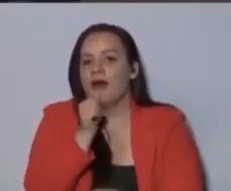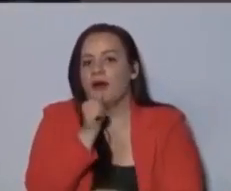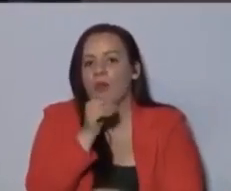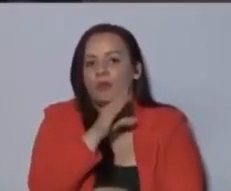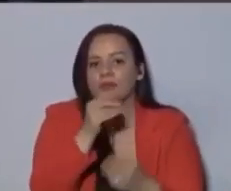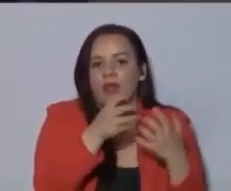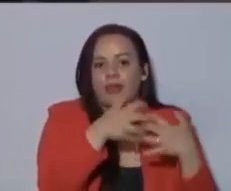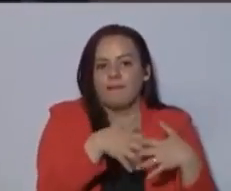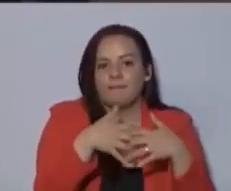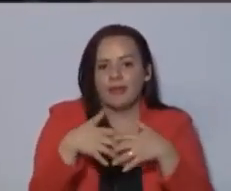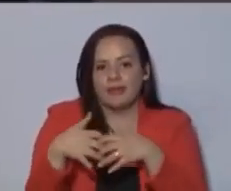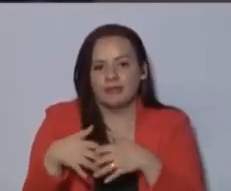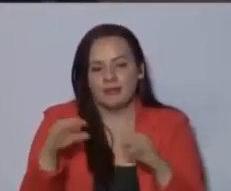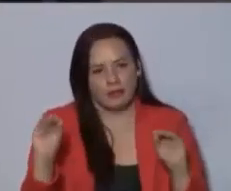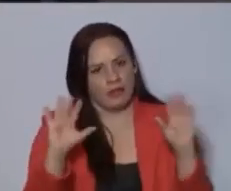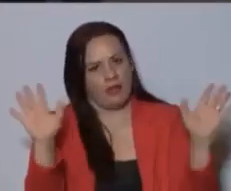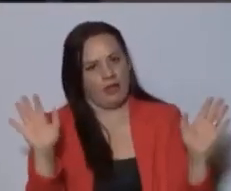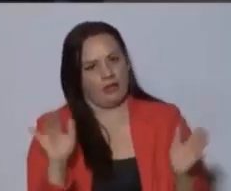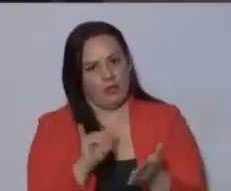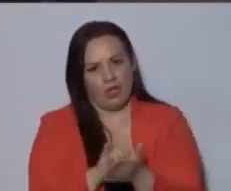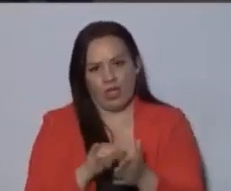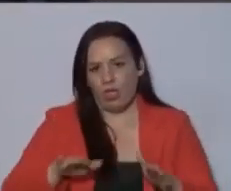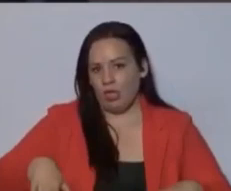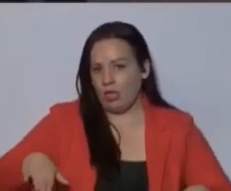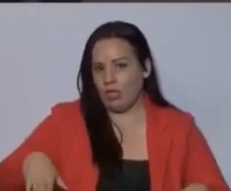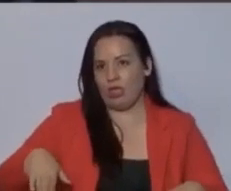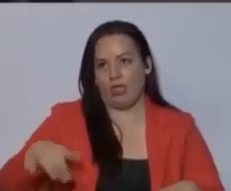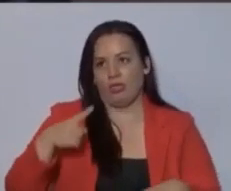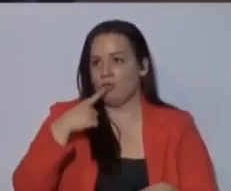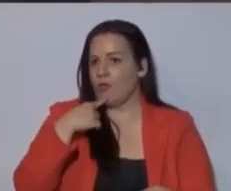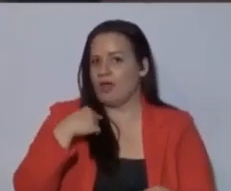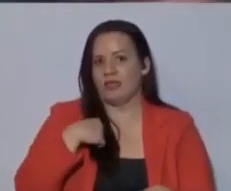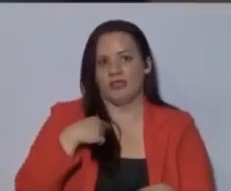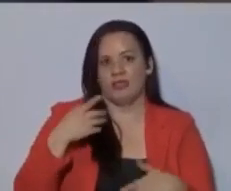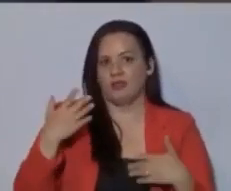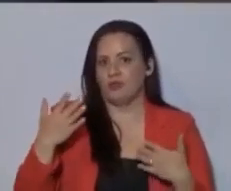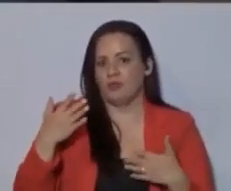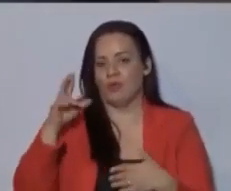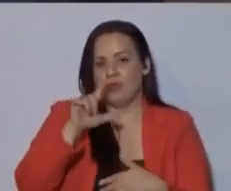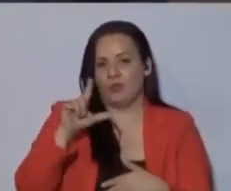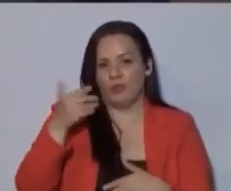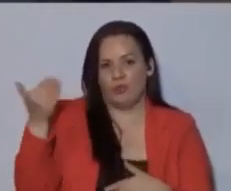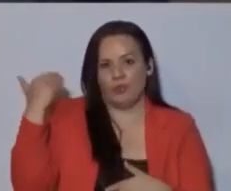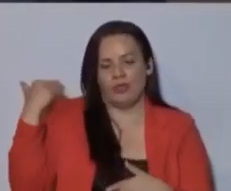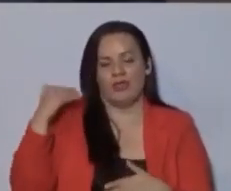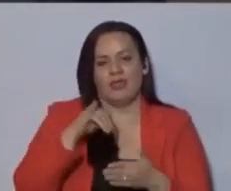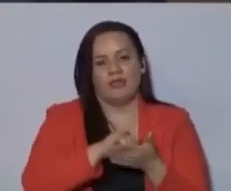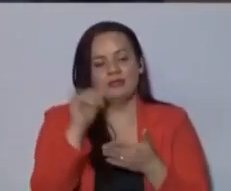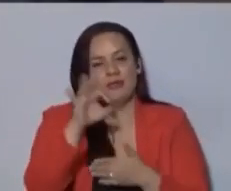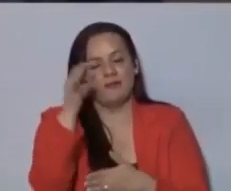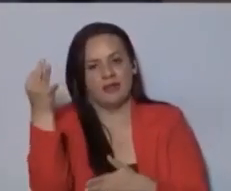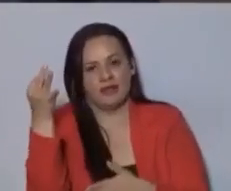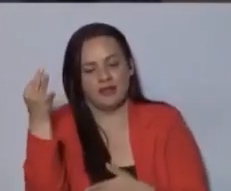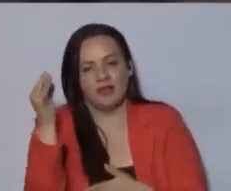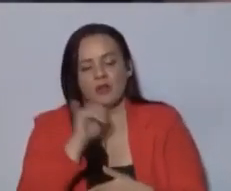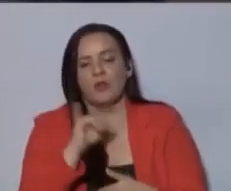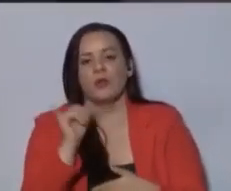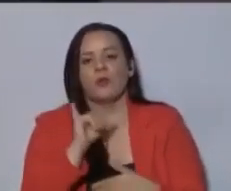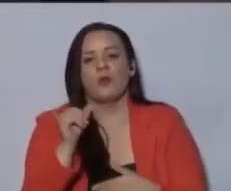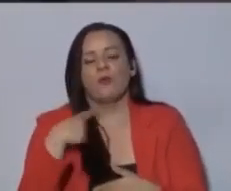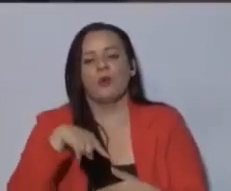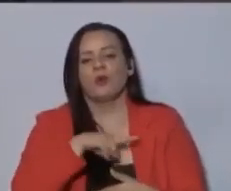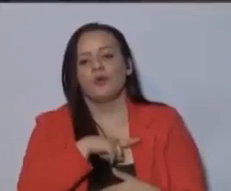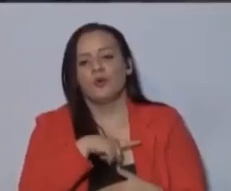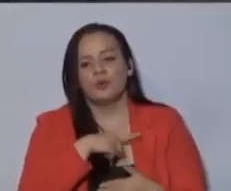empresas. Claro, eso no nos lo habían dicho el lunes. Y esa es la manera, compañeras y compañeros, como nos traen aquí